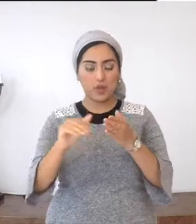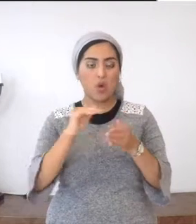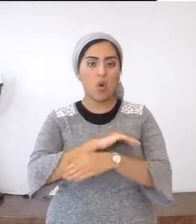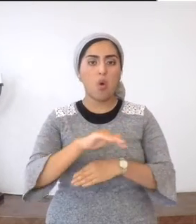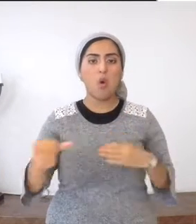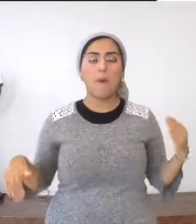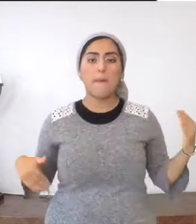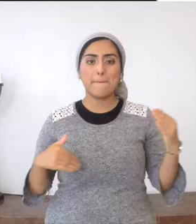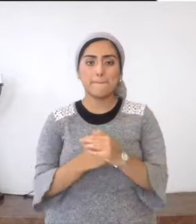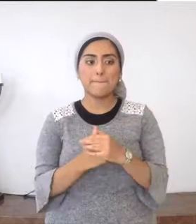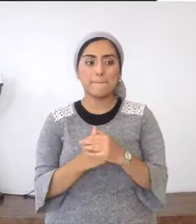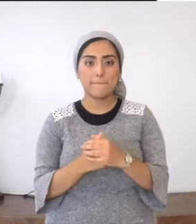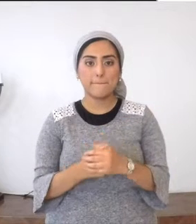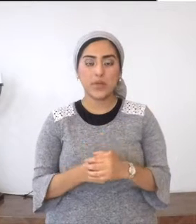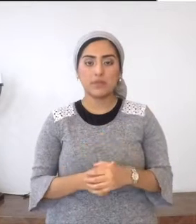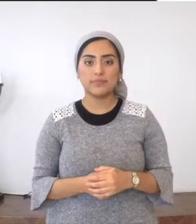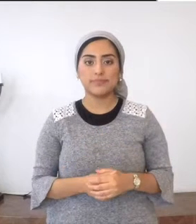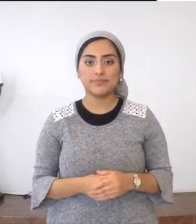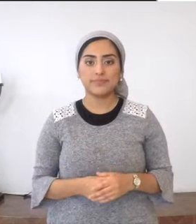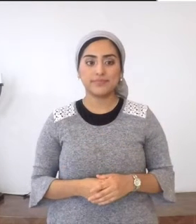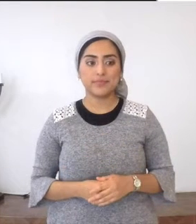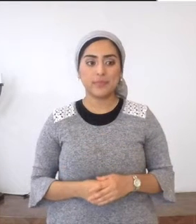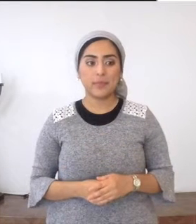El eterno Terminando todo